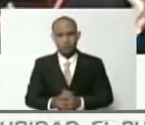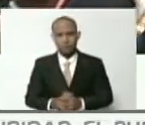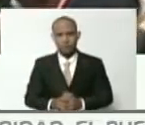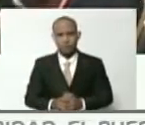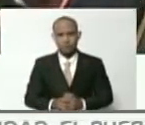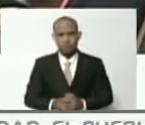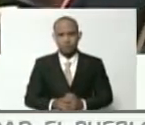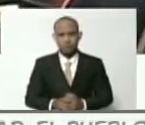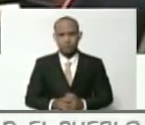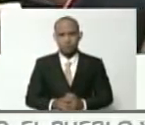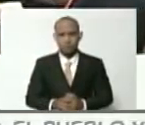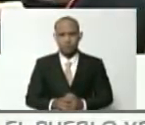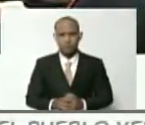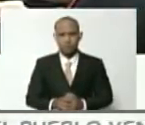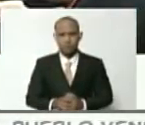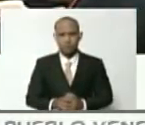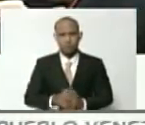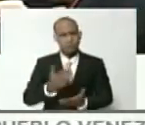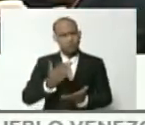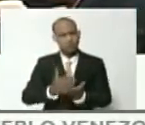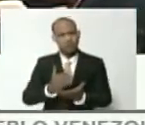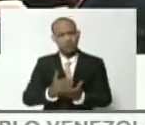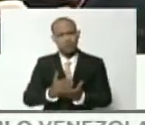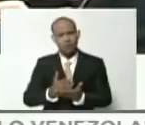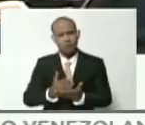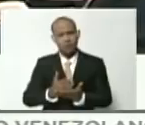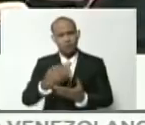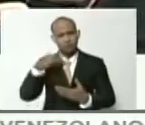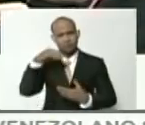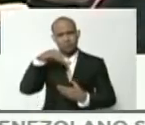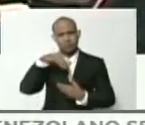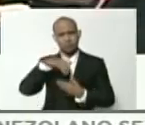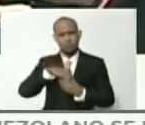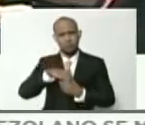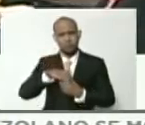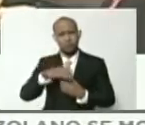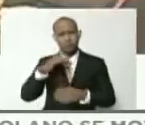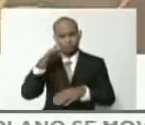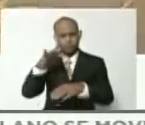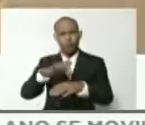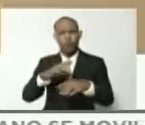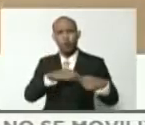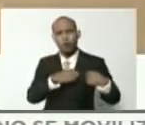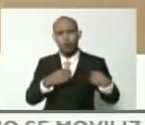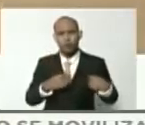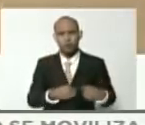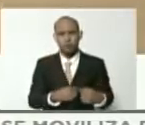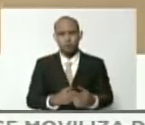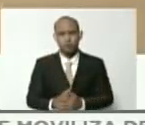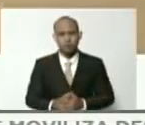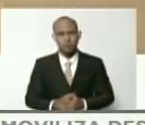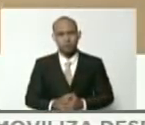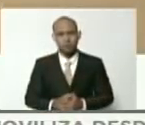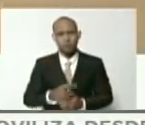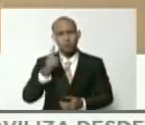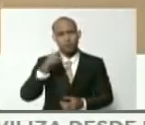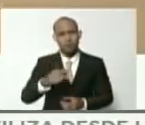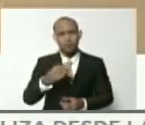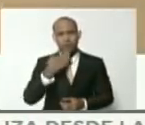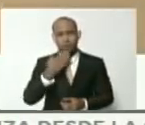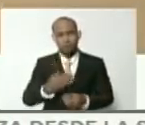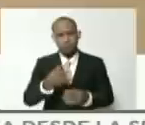idiosincrasia venezolana siempre fue parte que tocó mi corazón. Y fue una gran